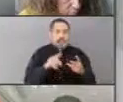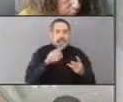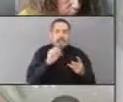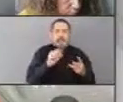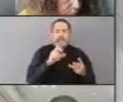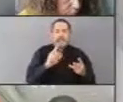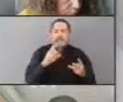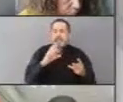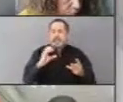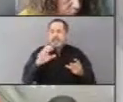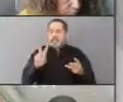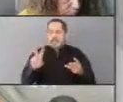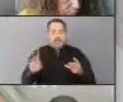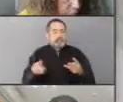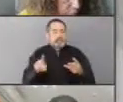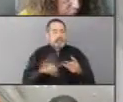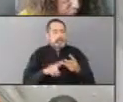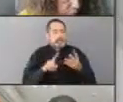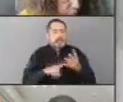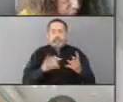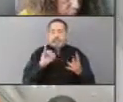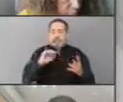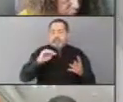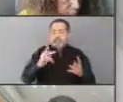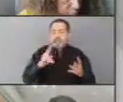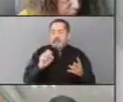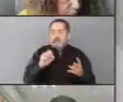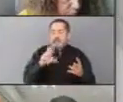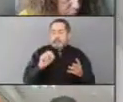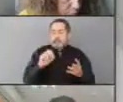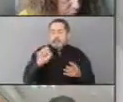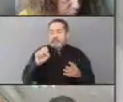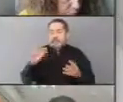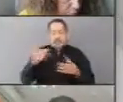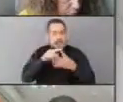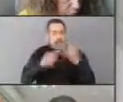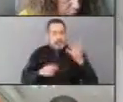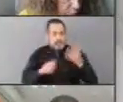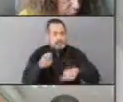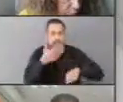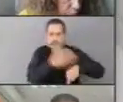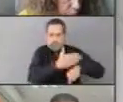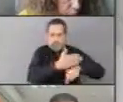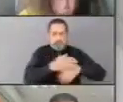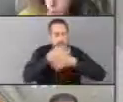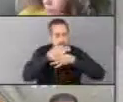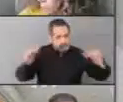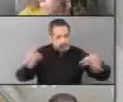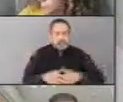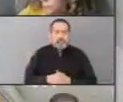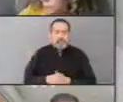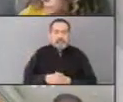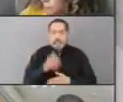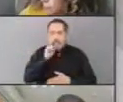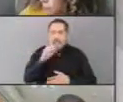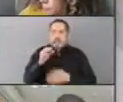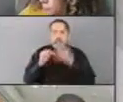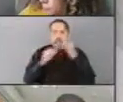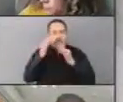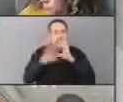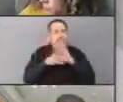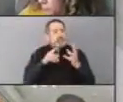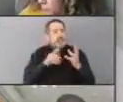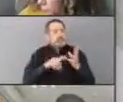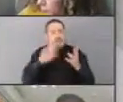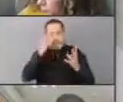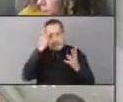SDRLDCB e Impulsora Radiofónica SA. Quinto, se impone a Publicidad Popular Potosina